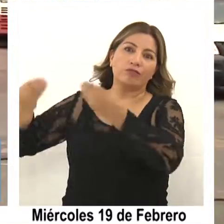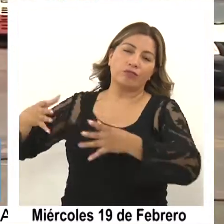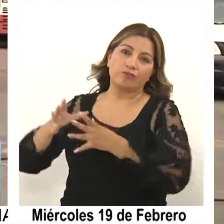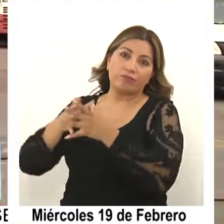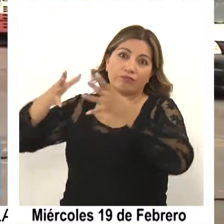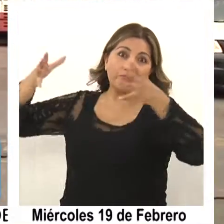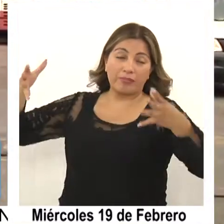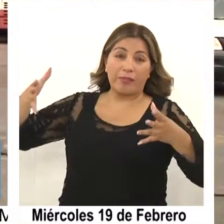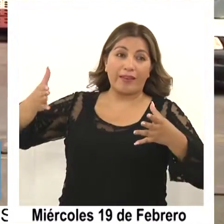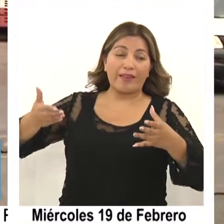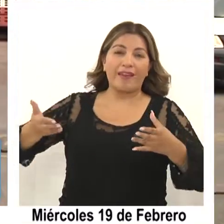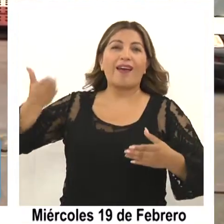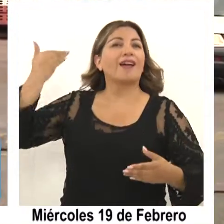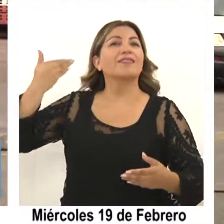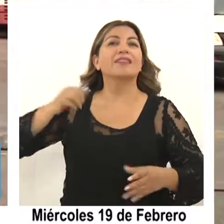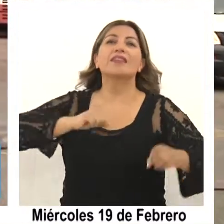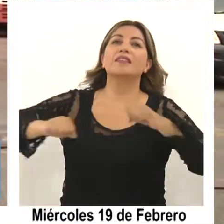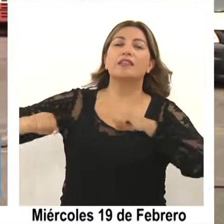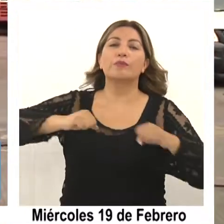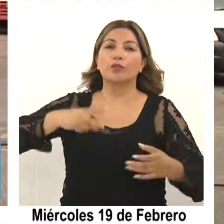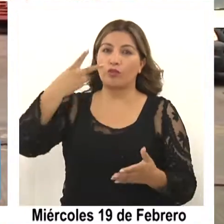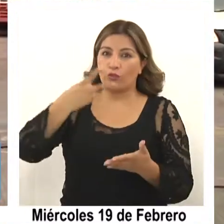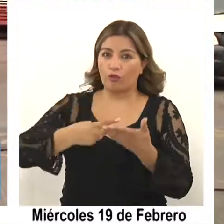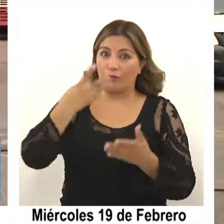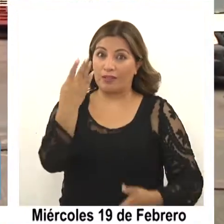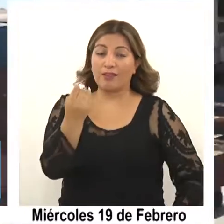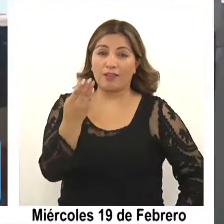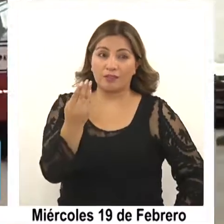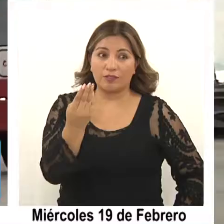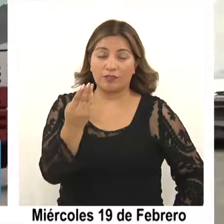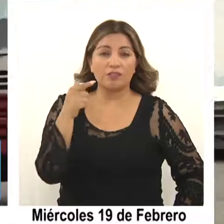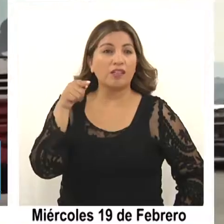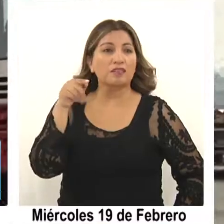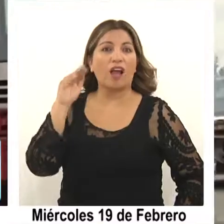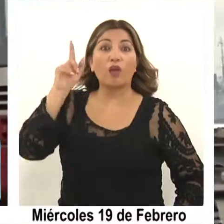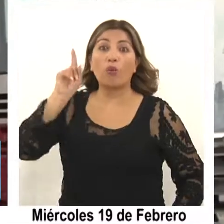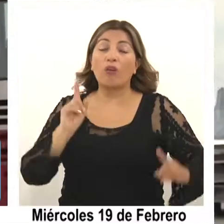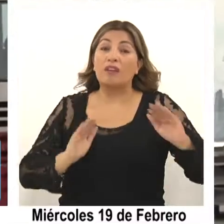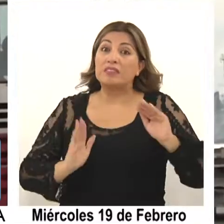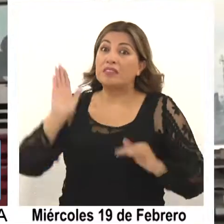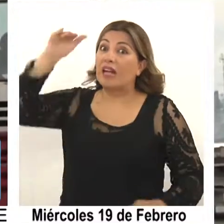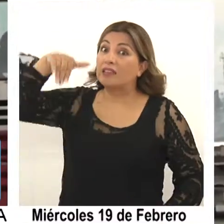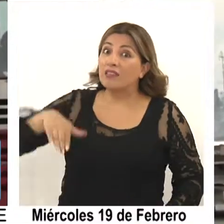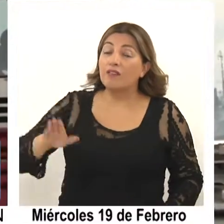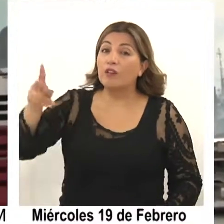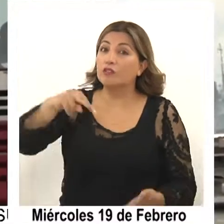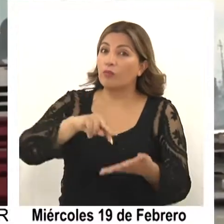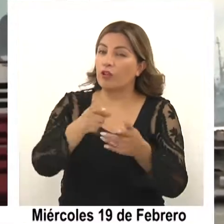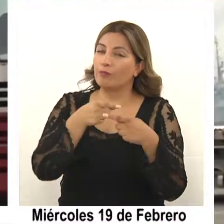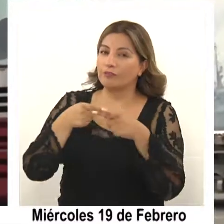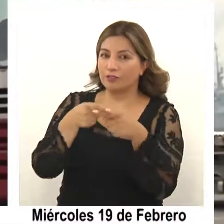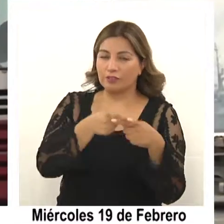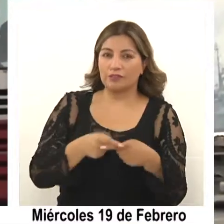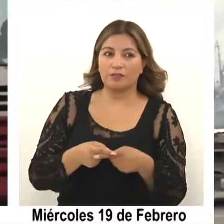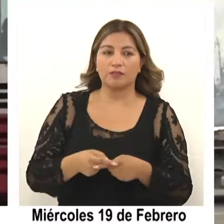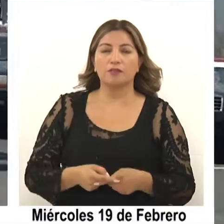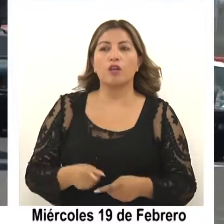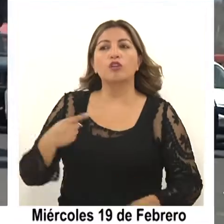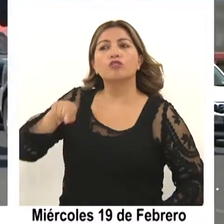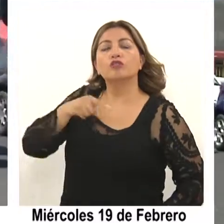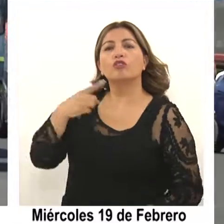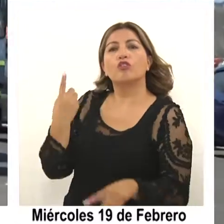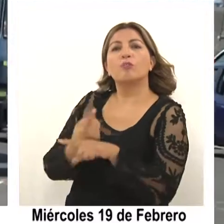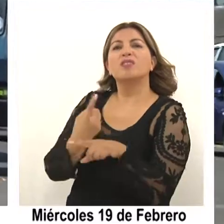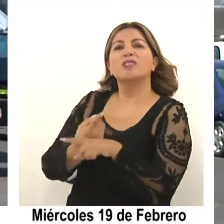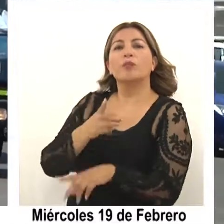que se tenía antes del terremoto del 2014 pese a los altibajos que ha traído el estallido social conversamos